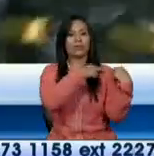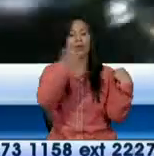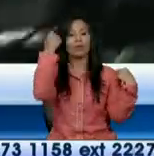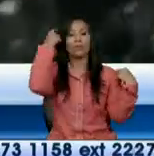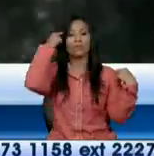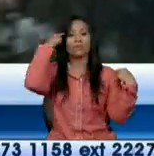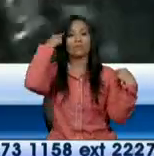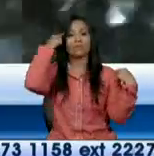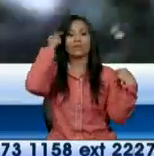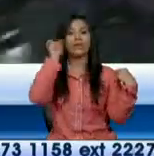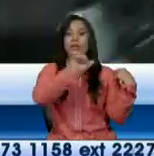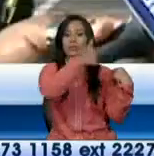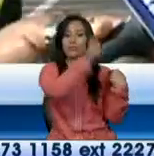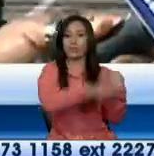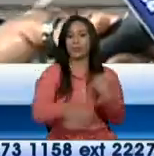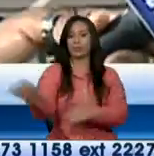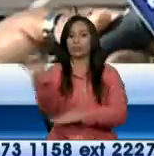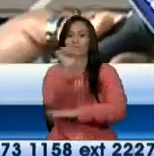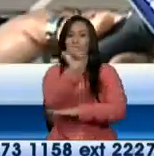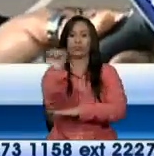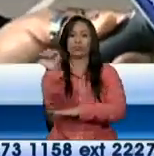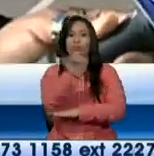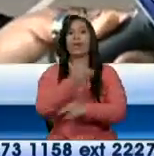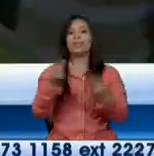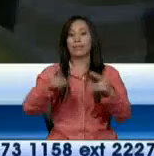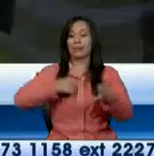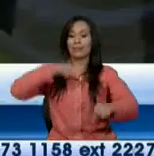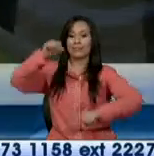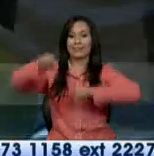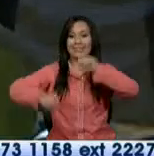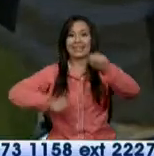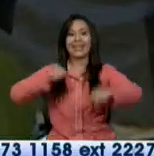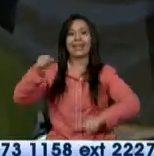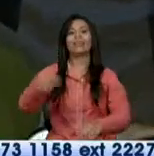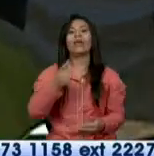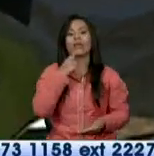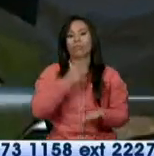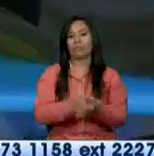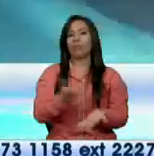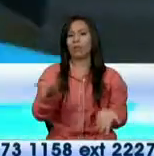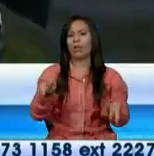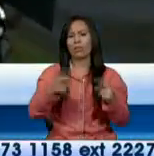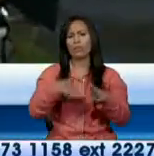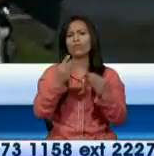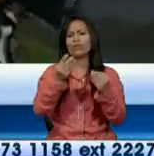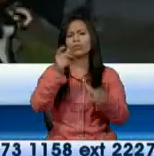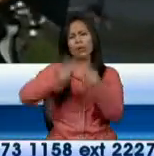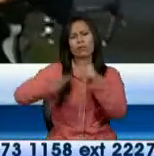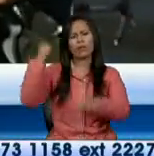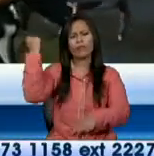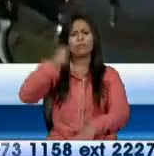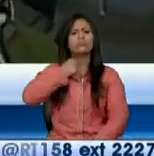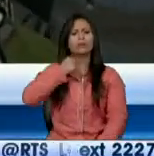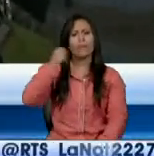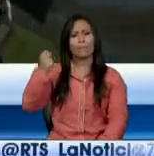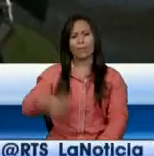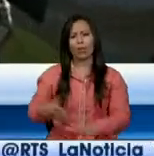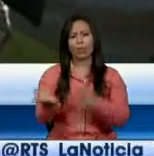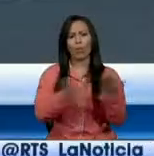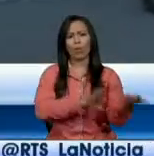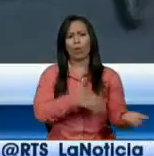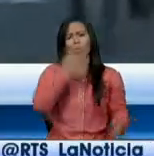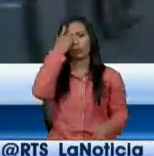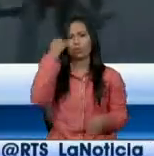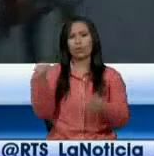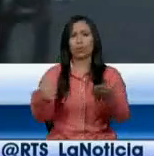a los conductores, concientizar también a los ciclistas. Hemos perdido la vida de importantísimos ciclistas en la vía justamente